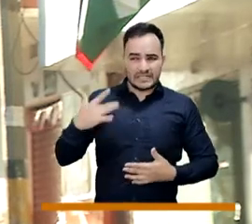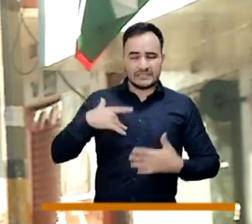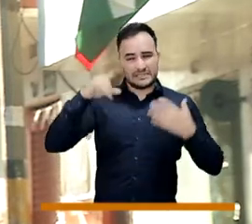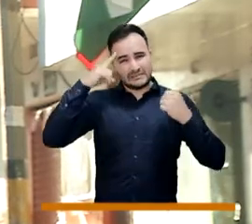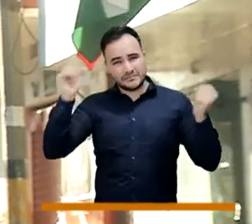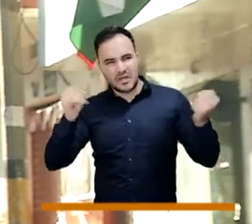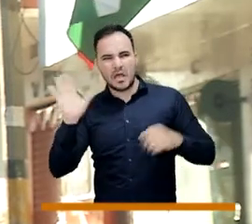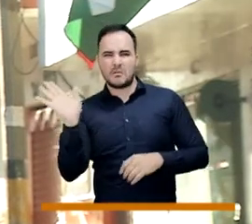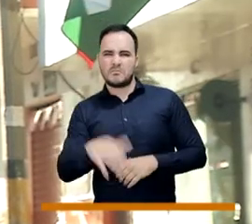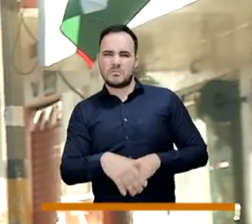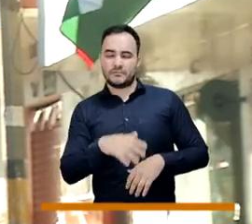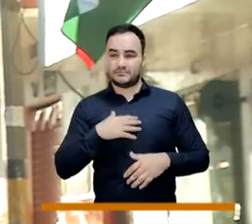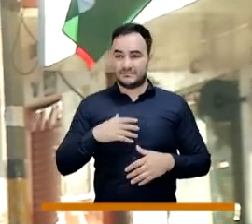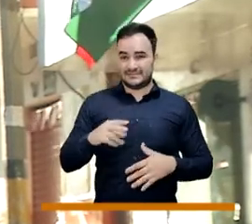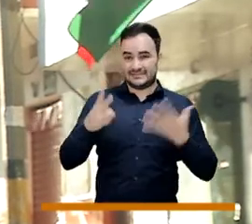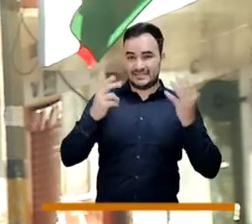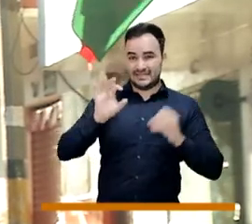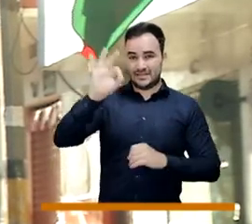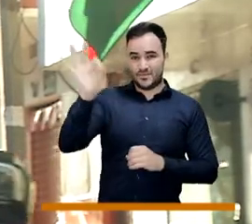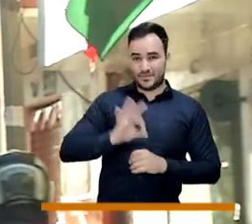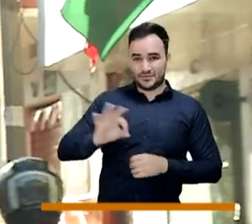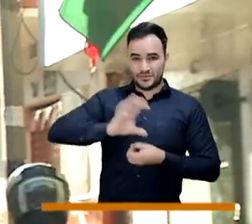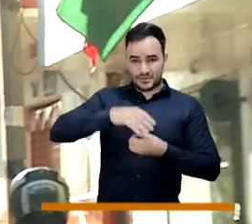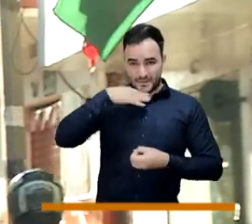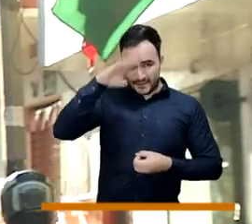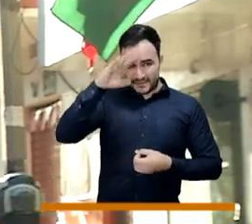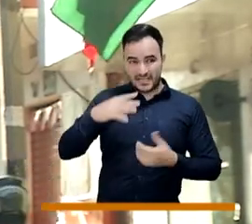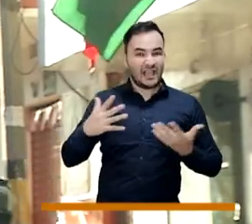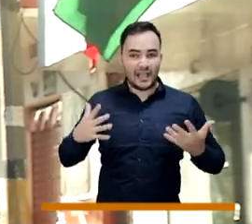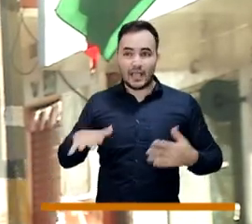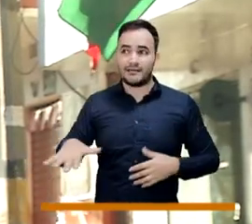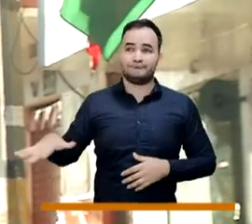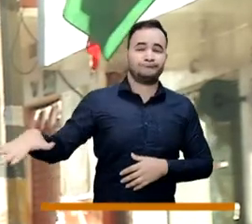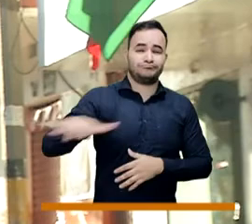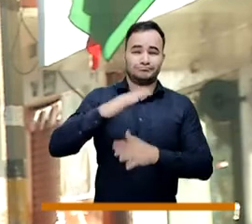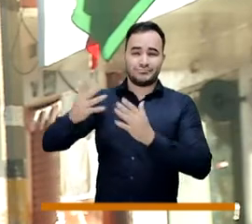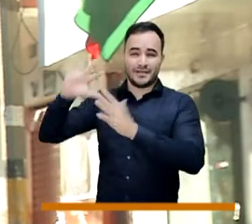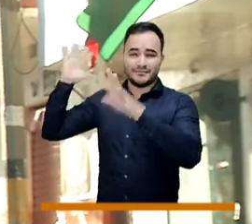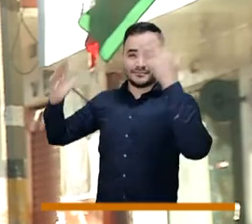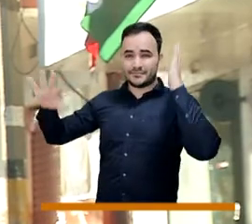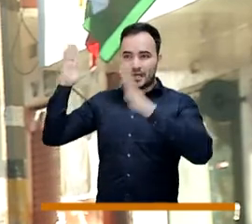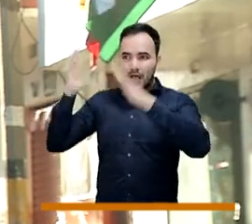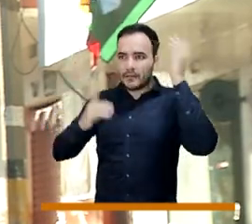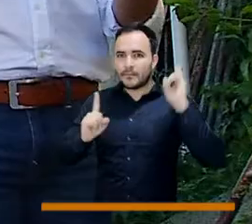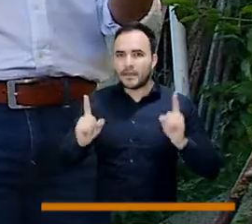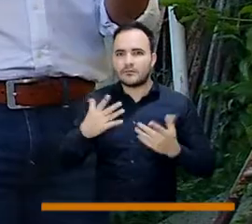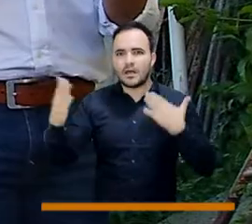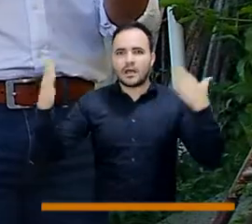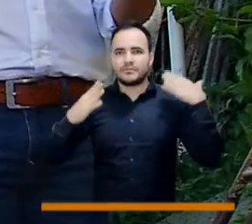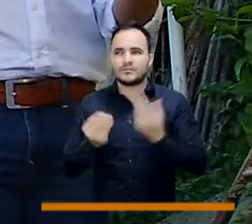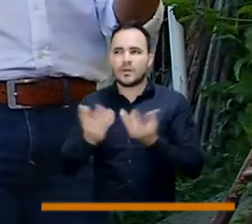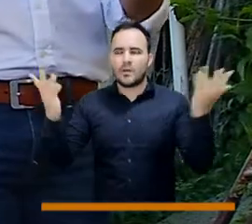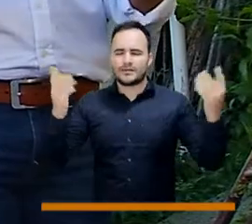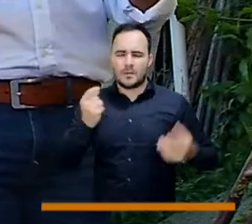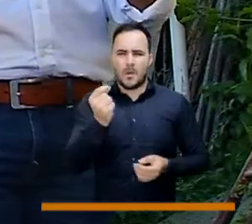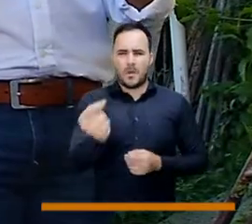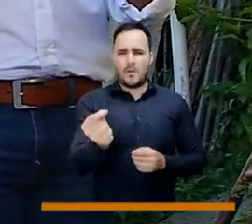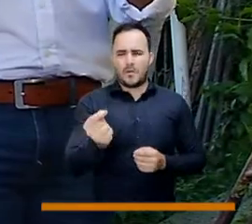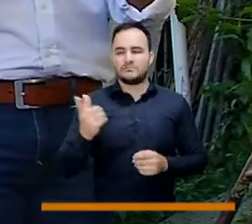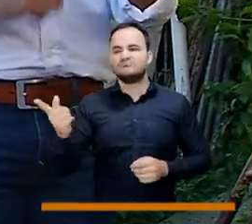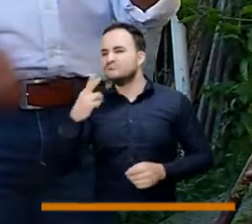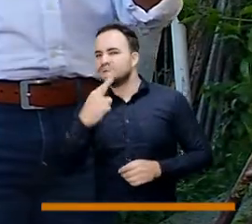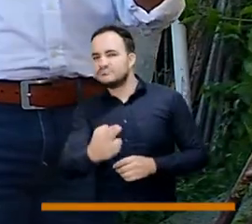importante o preocupante que, a pesar de tener el 70% de ruralidad en Medellín, tengamos hoy casi que 0